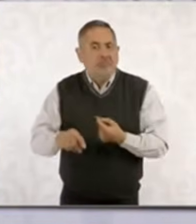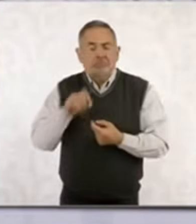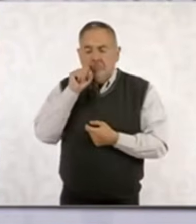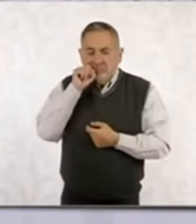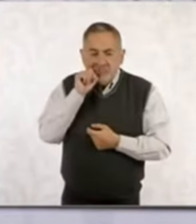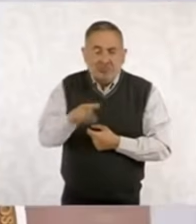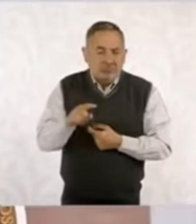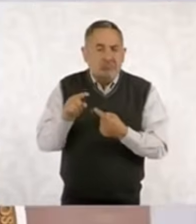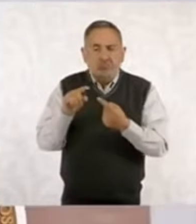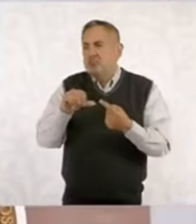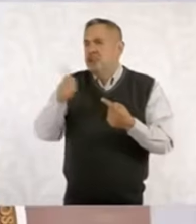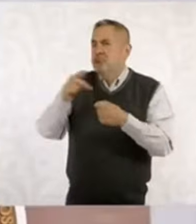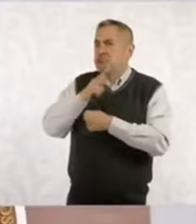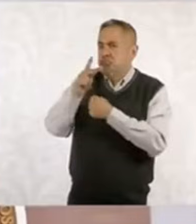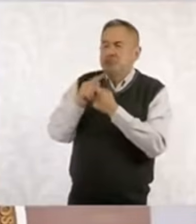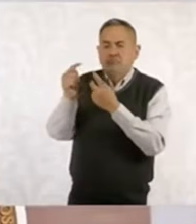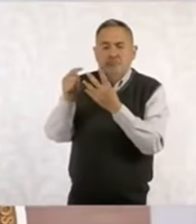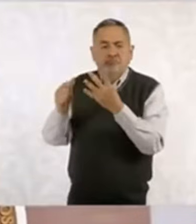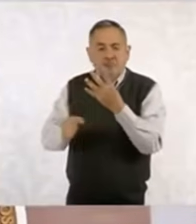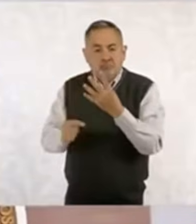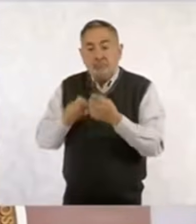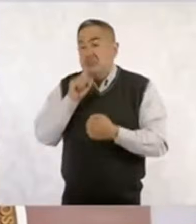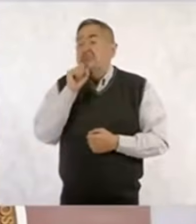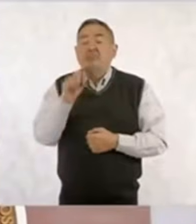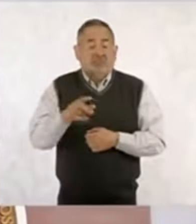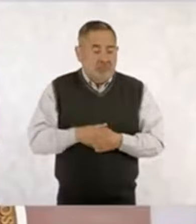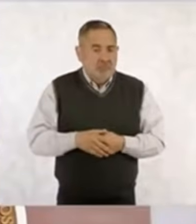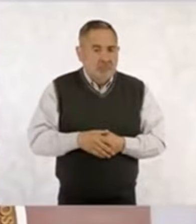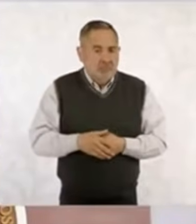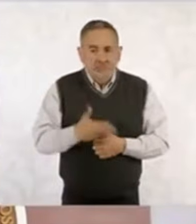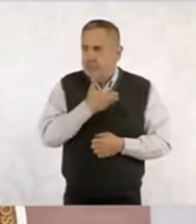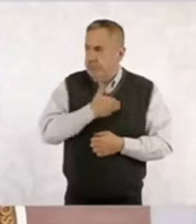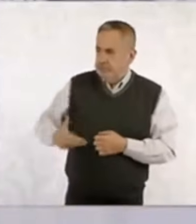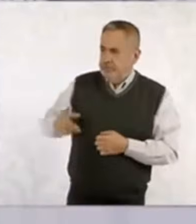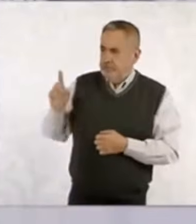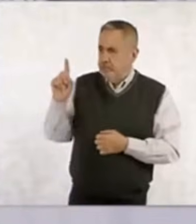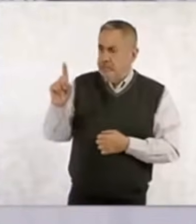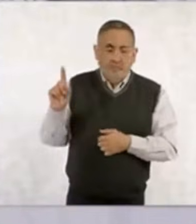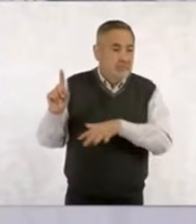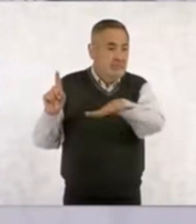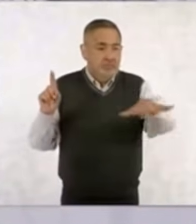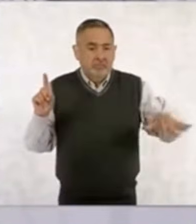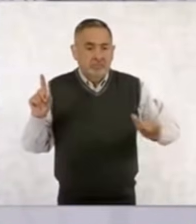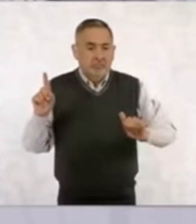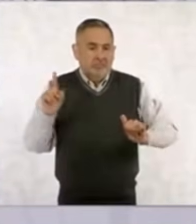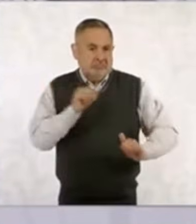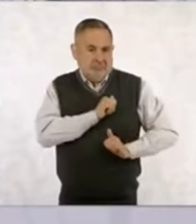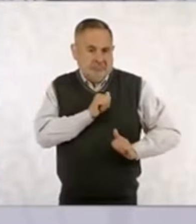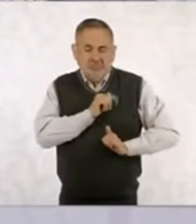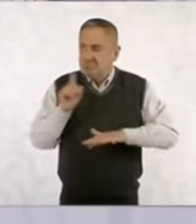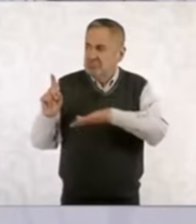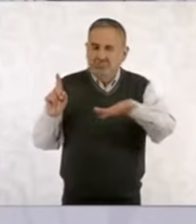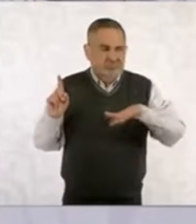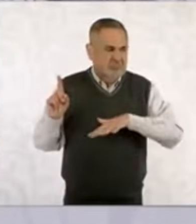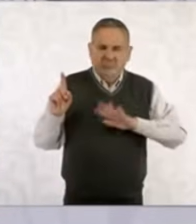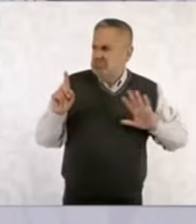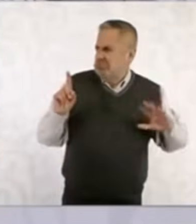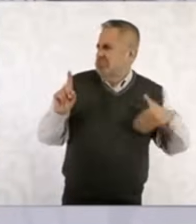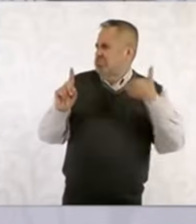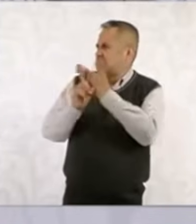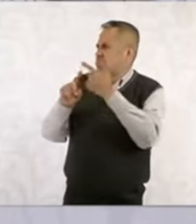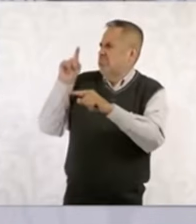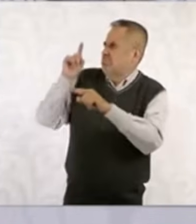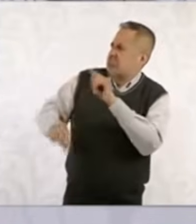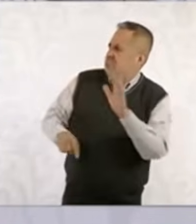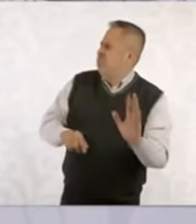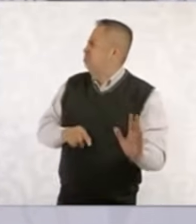y muchos otros países, en donde hubo golpes de Estado en contra de gobiernos electos democráticamente.